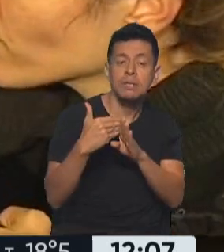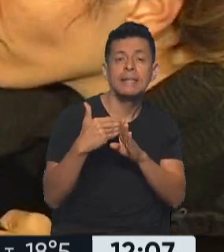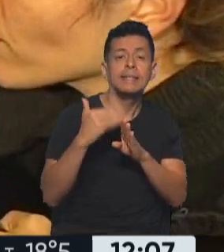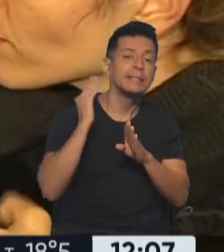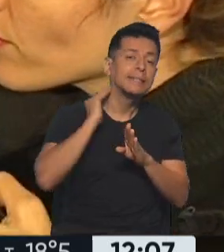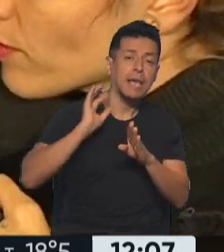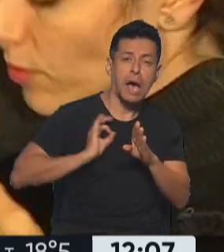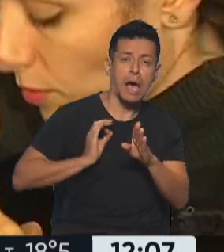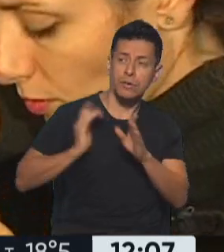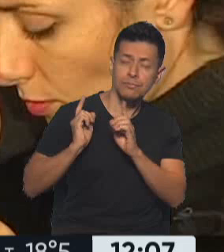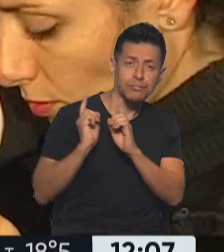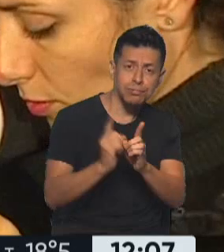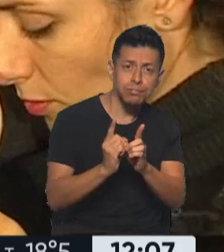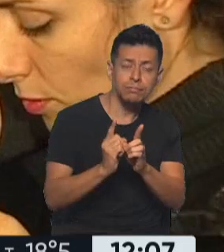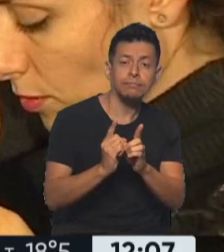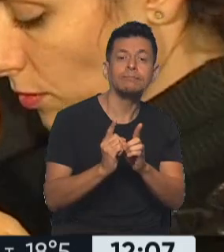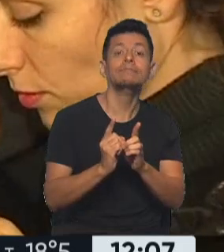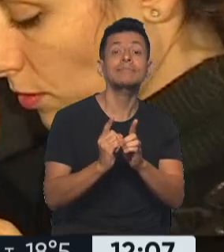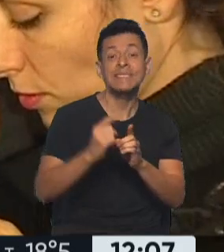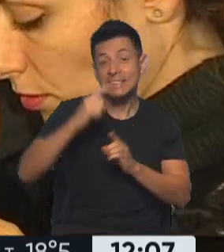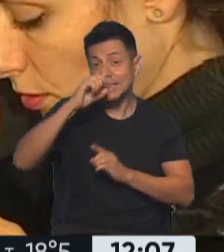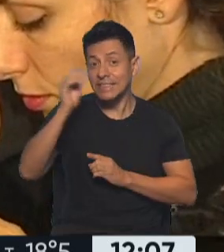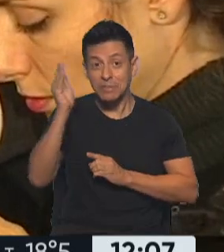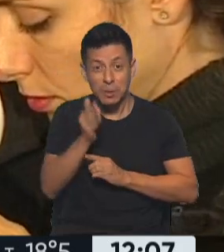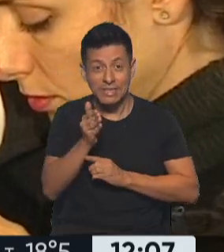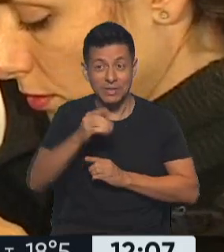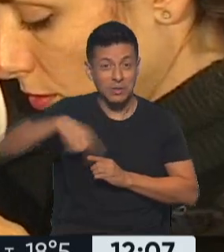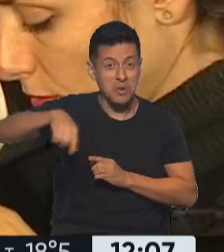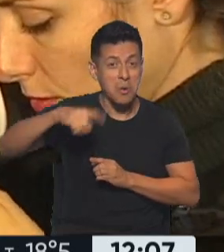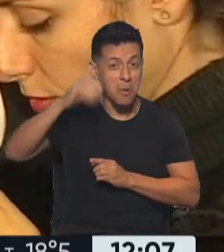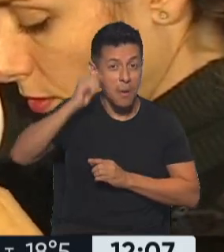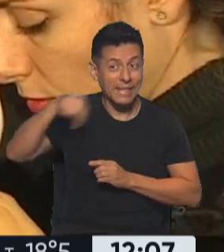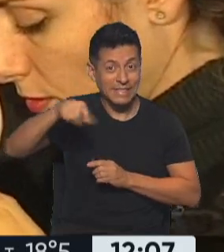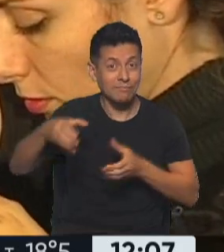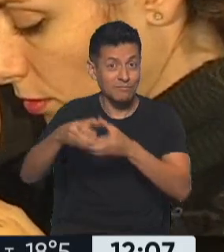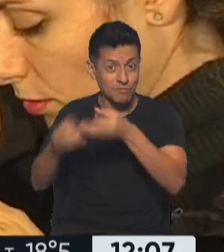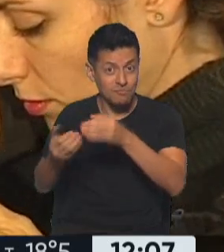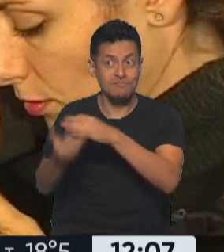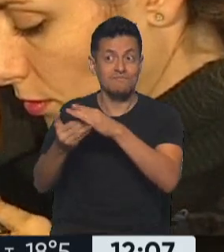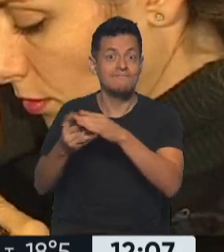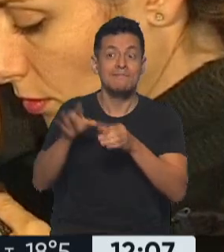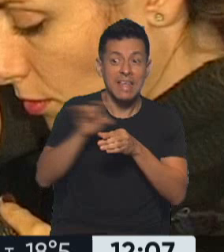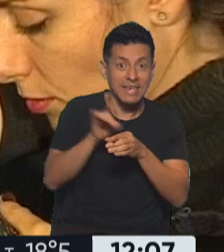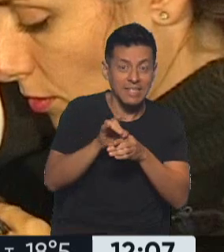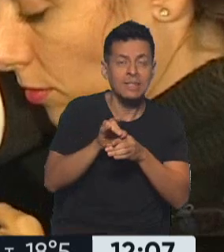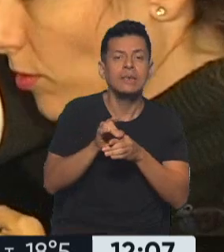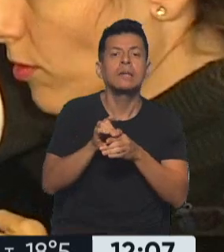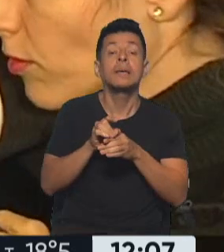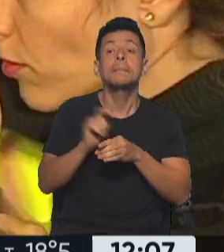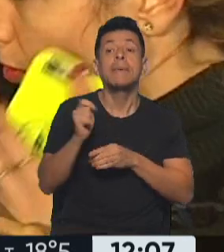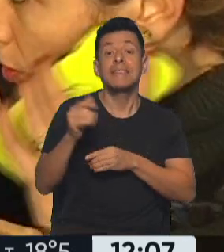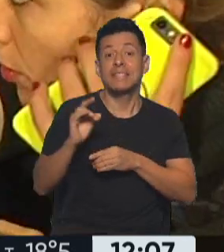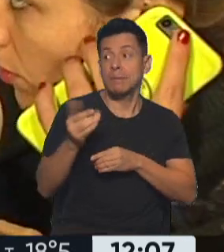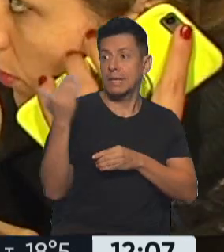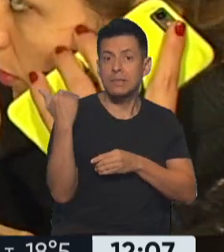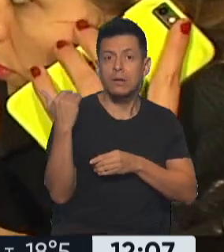años, ley con la cual se designó el 70% de los magistrados actualmente en funciones, en el mes de diciembre